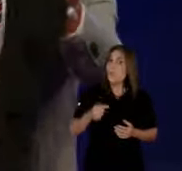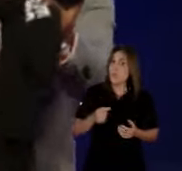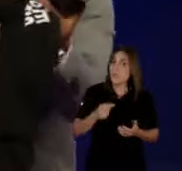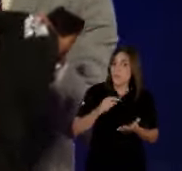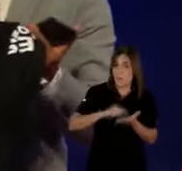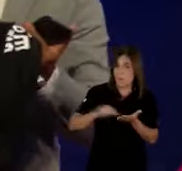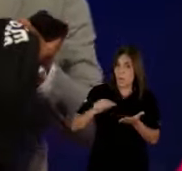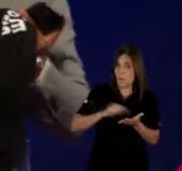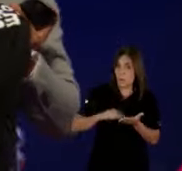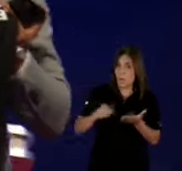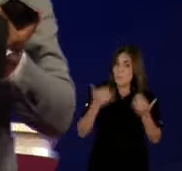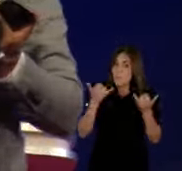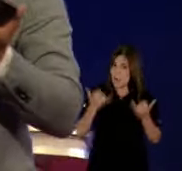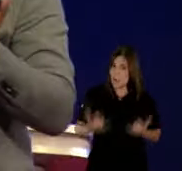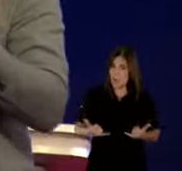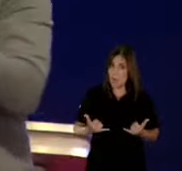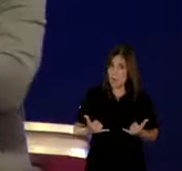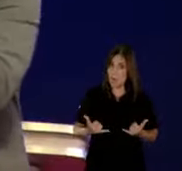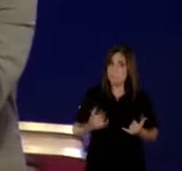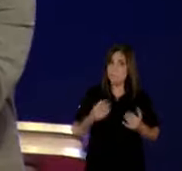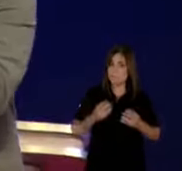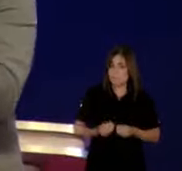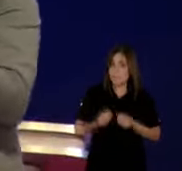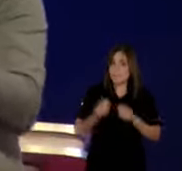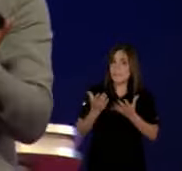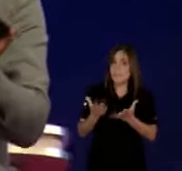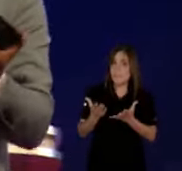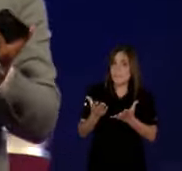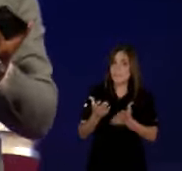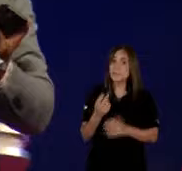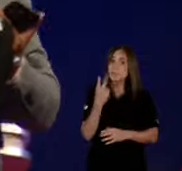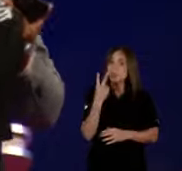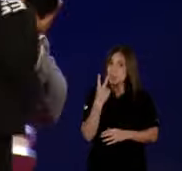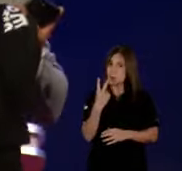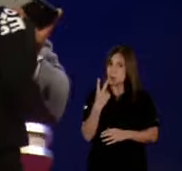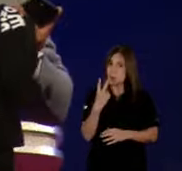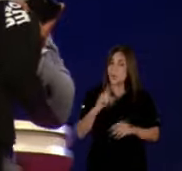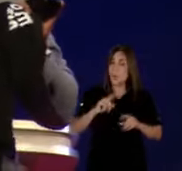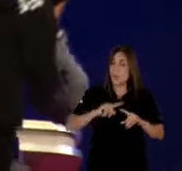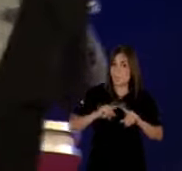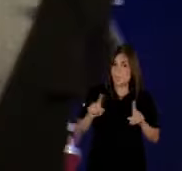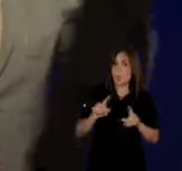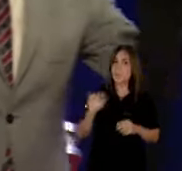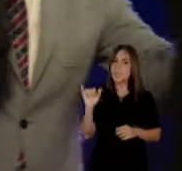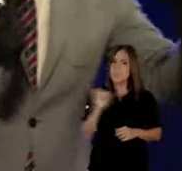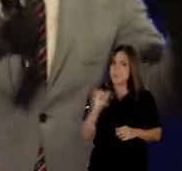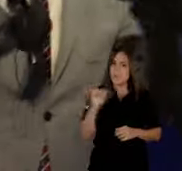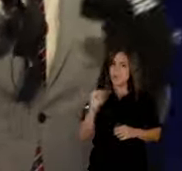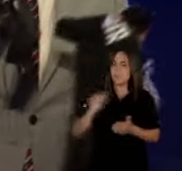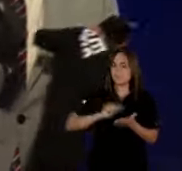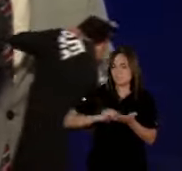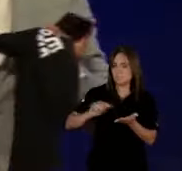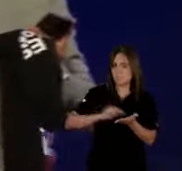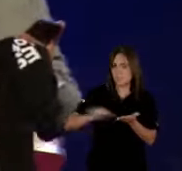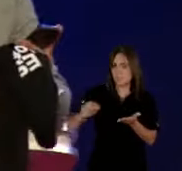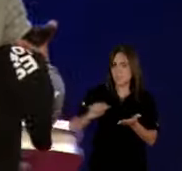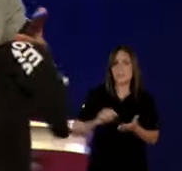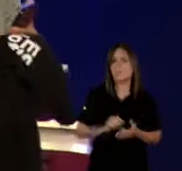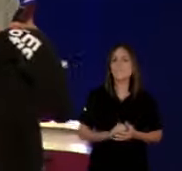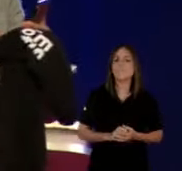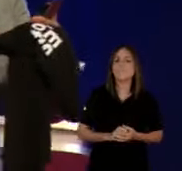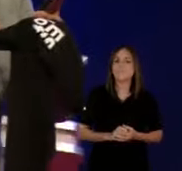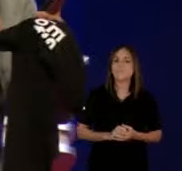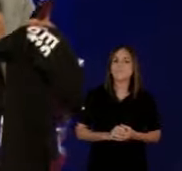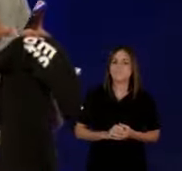en el segundo t-shirt gratis. Si no lo hay en su size, no pierda el beneficio y lléveselo en el size que